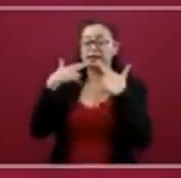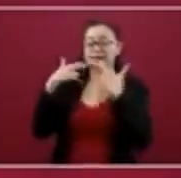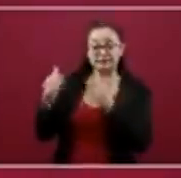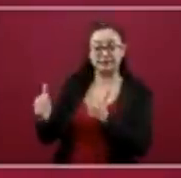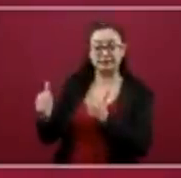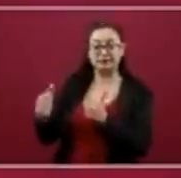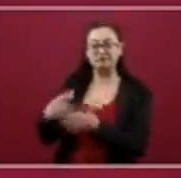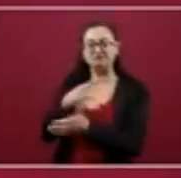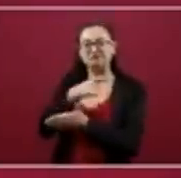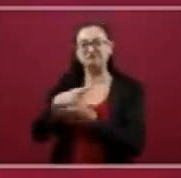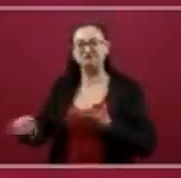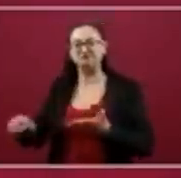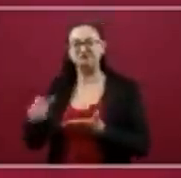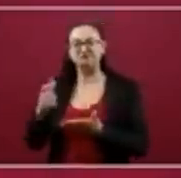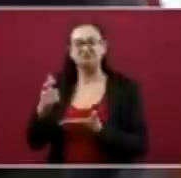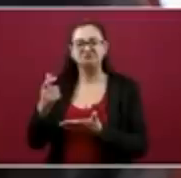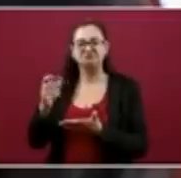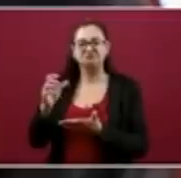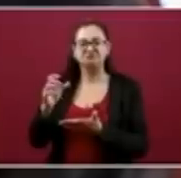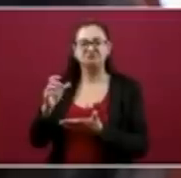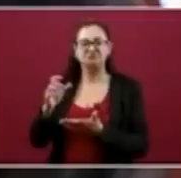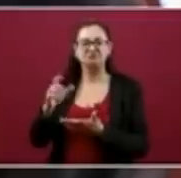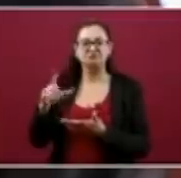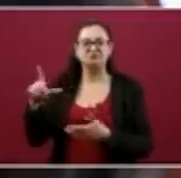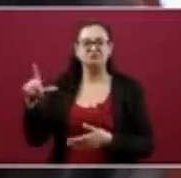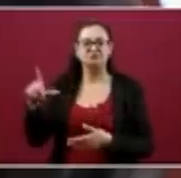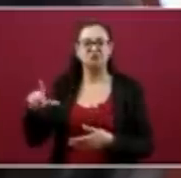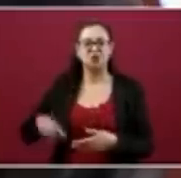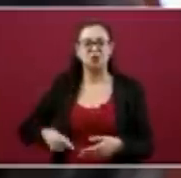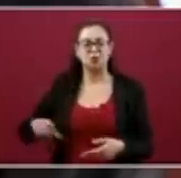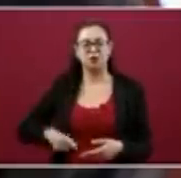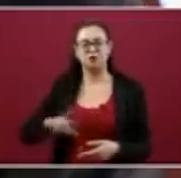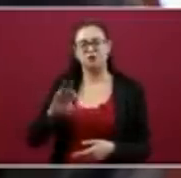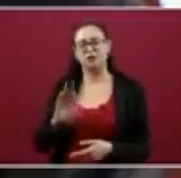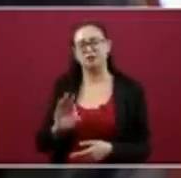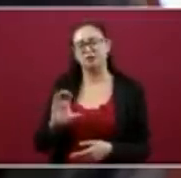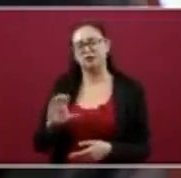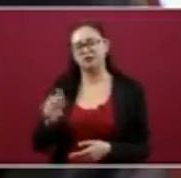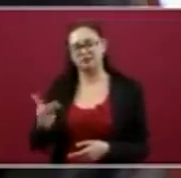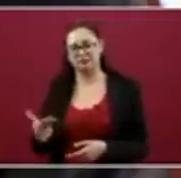en el gobierno de Calderón